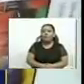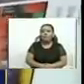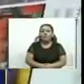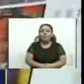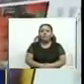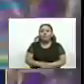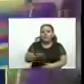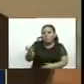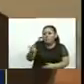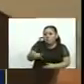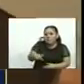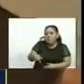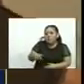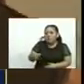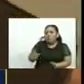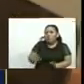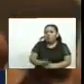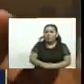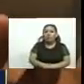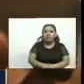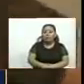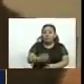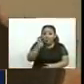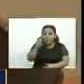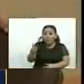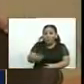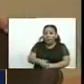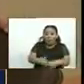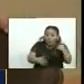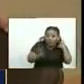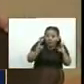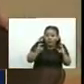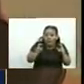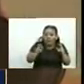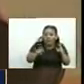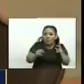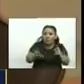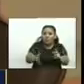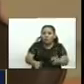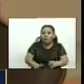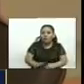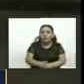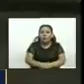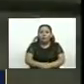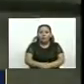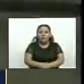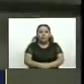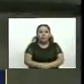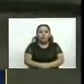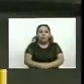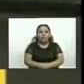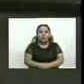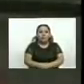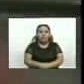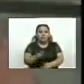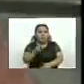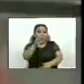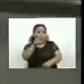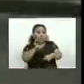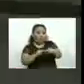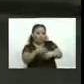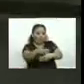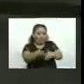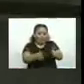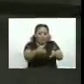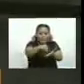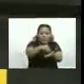Por mil a 27 lo tengo. ¿Perdón? Del mil a 27. Acá a tres dólares la caja.